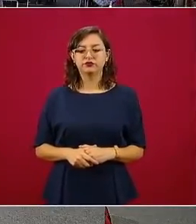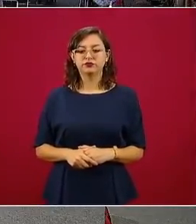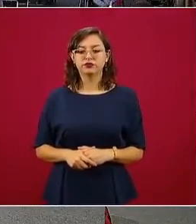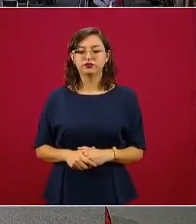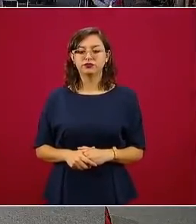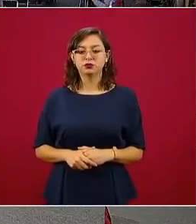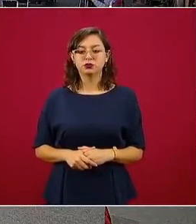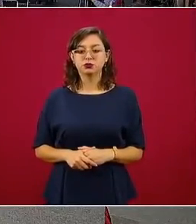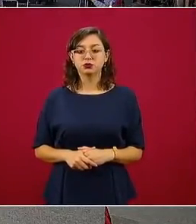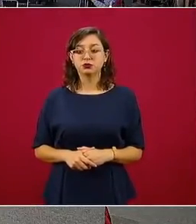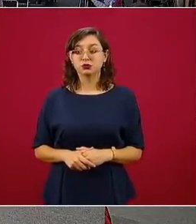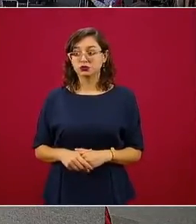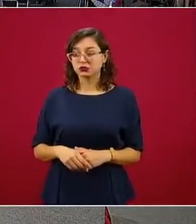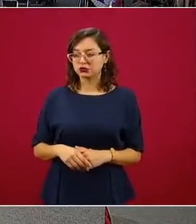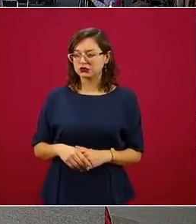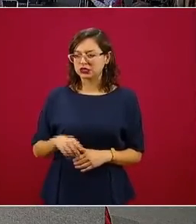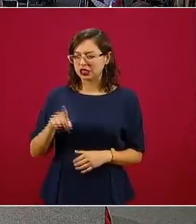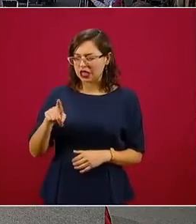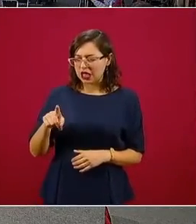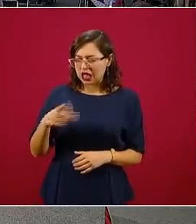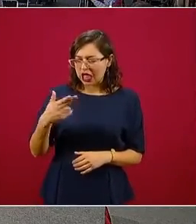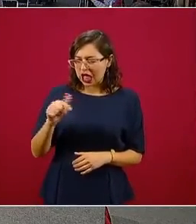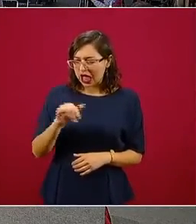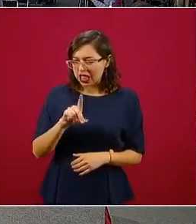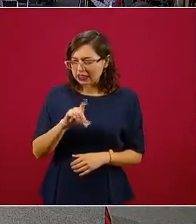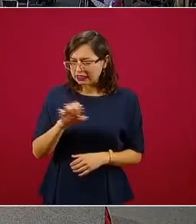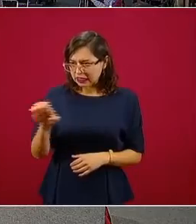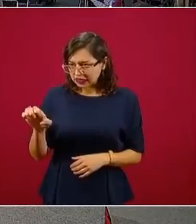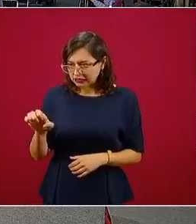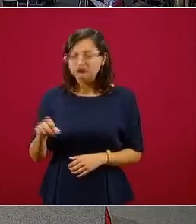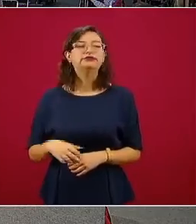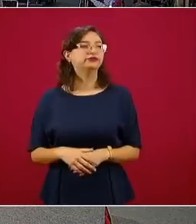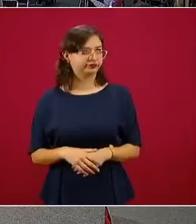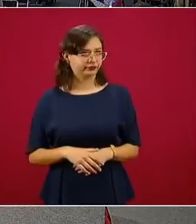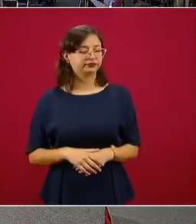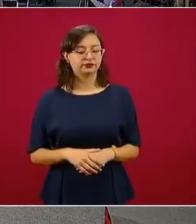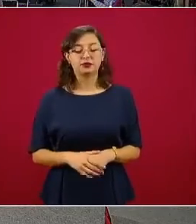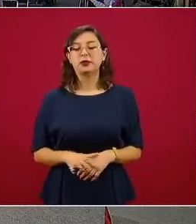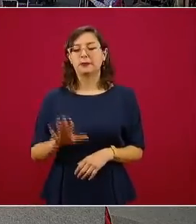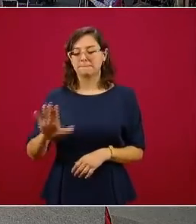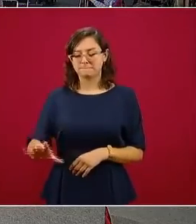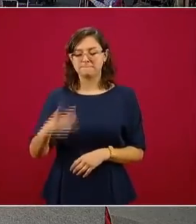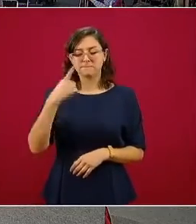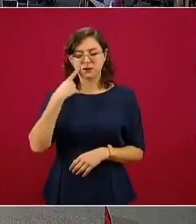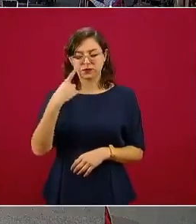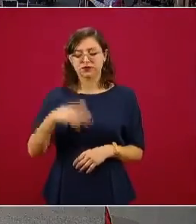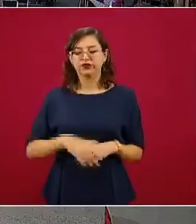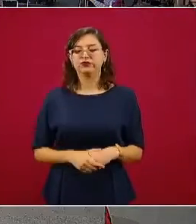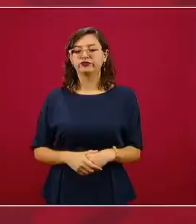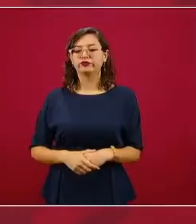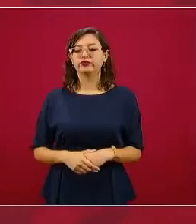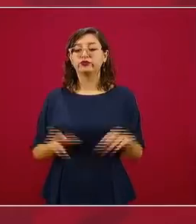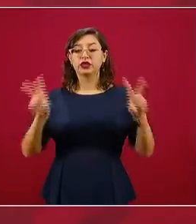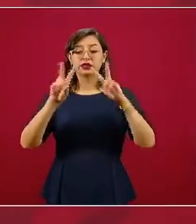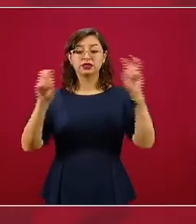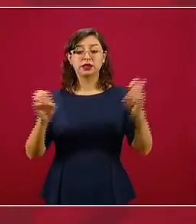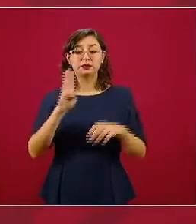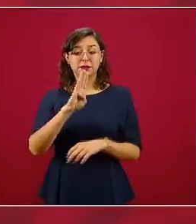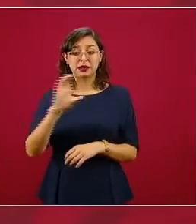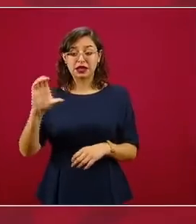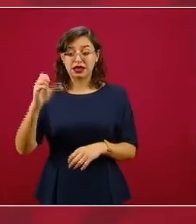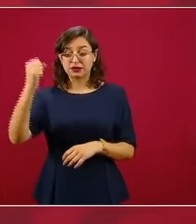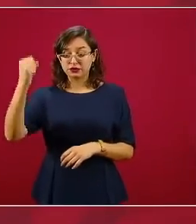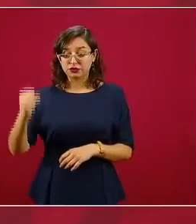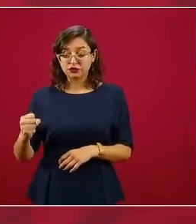Aide, ¿verdad? Aide, muchas gracias. Primero comentar que en el caso de Baja California Sur tenemos